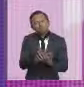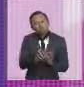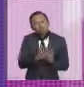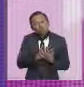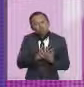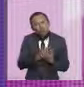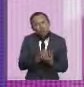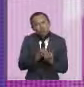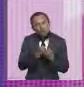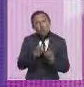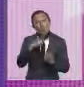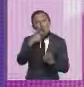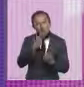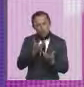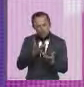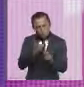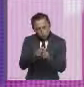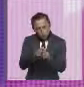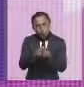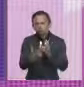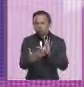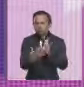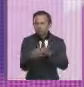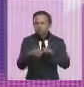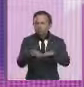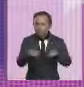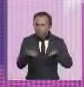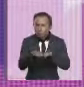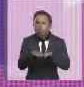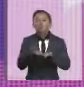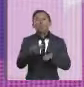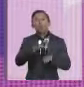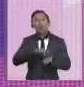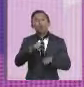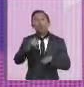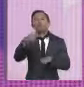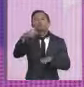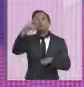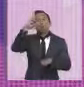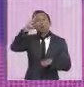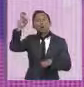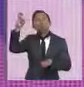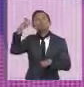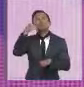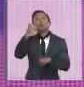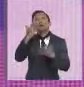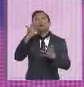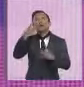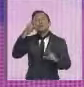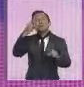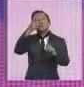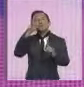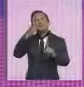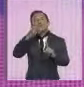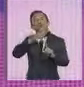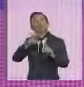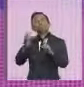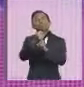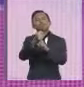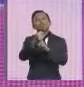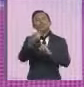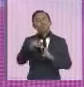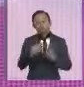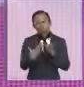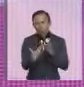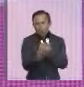contigo, apoyarte para alcances tus sueños y tus metas. Quiero hacer equipo con quienes le apuestan al esfuerzo